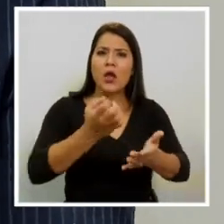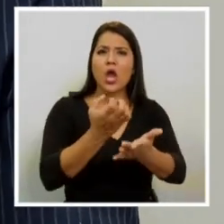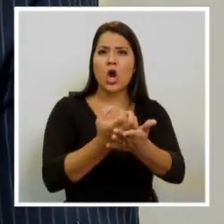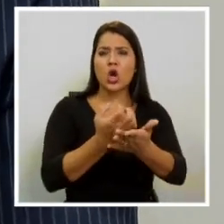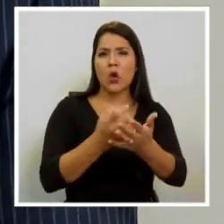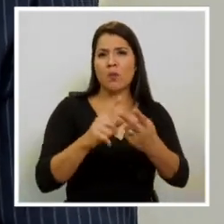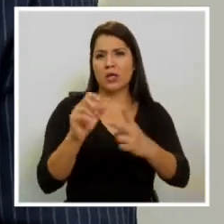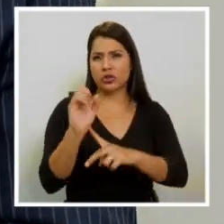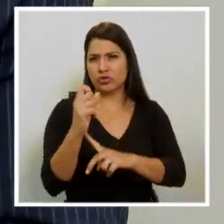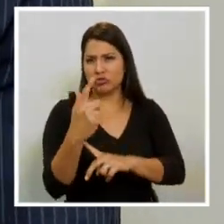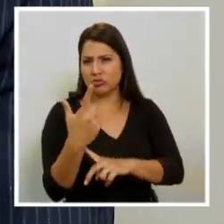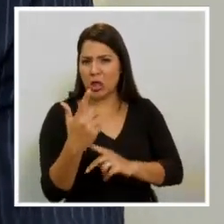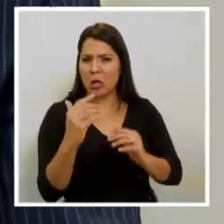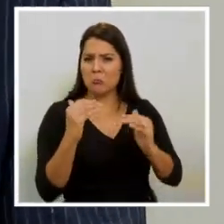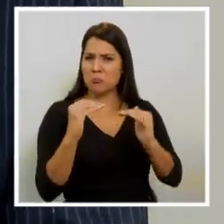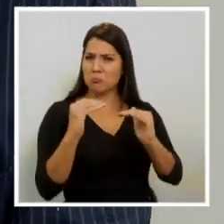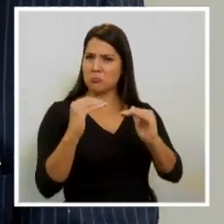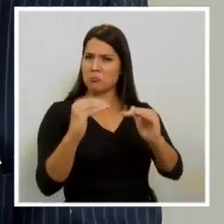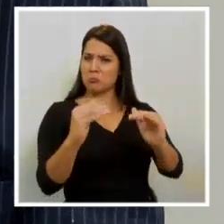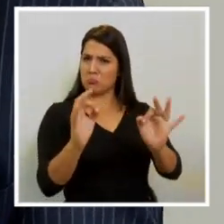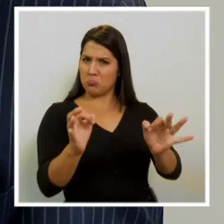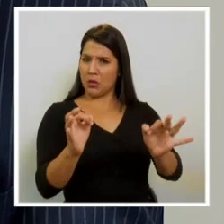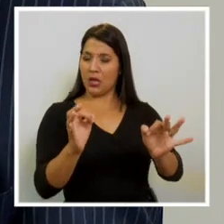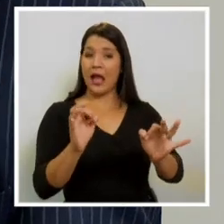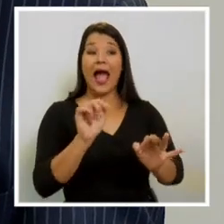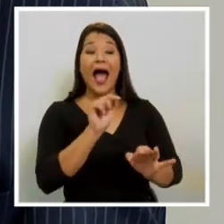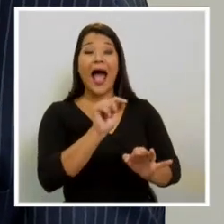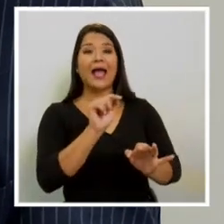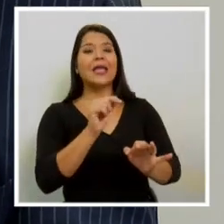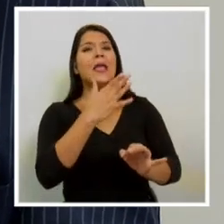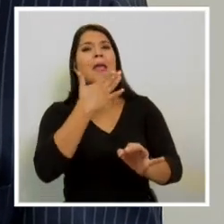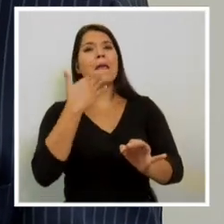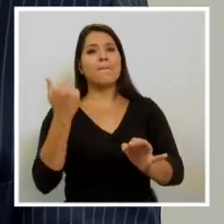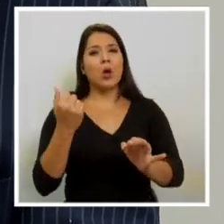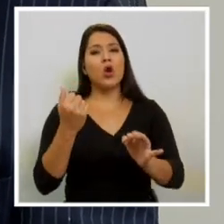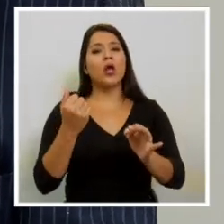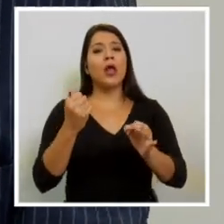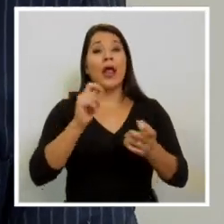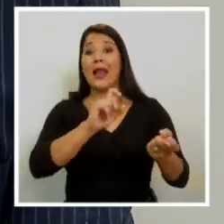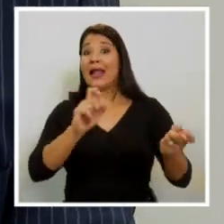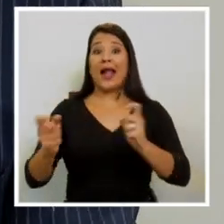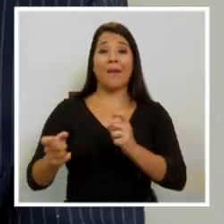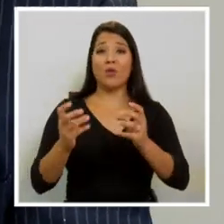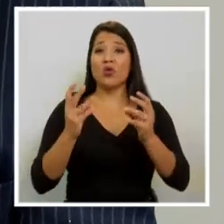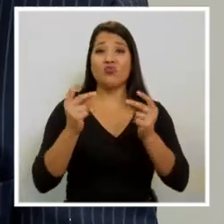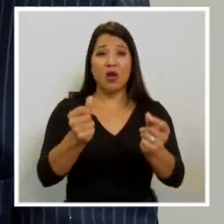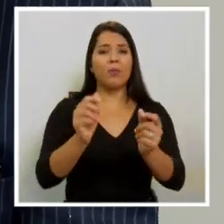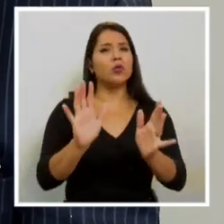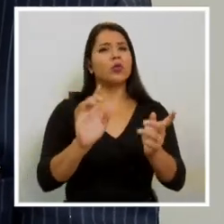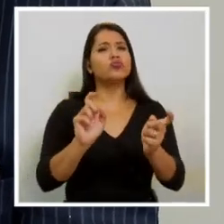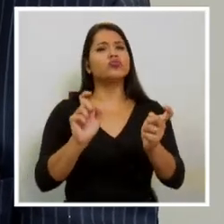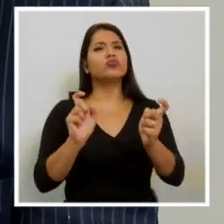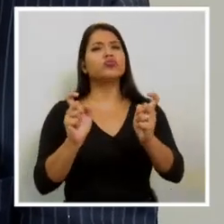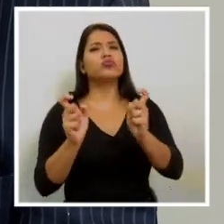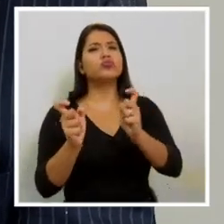cierta estabilidad, la opción sería bajar la velocidad del cambio, empezar a dialogar con